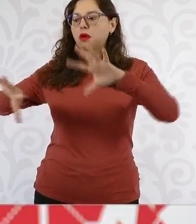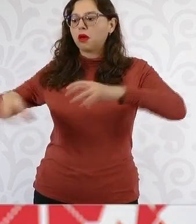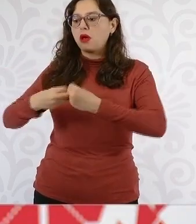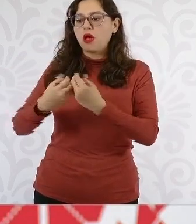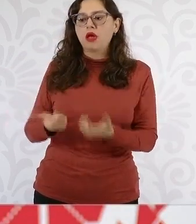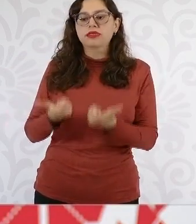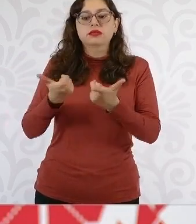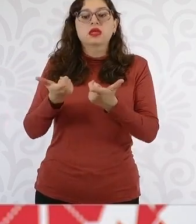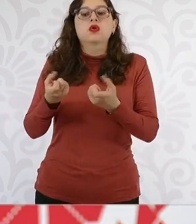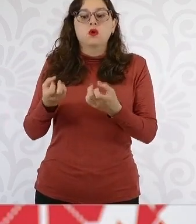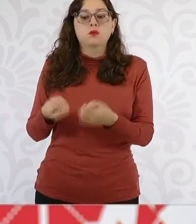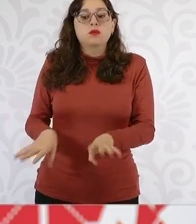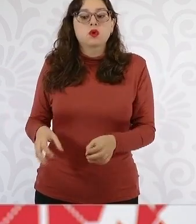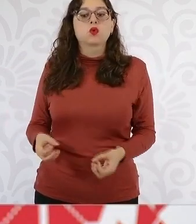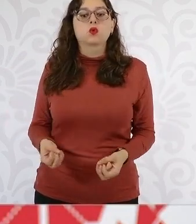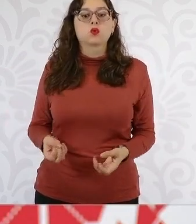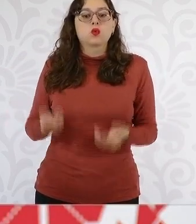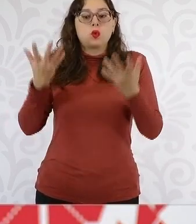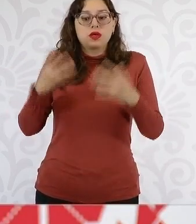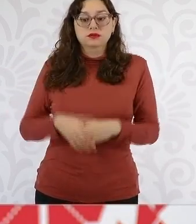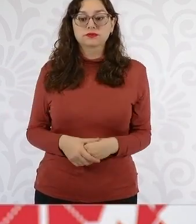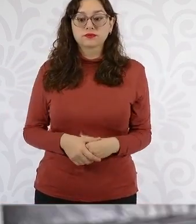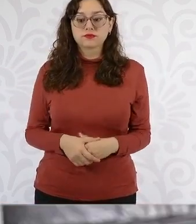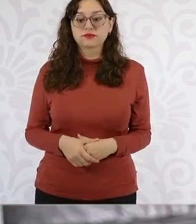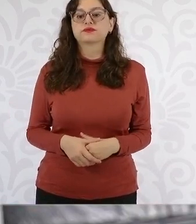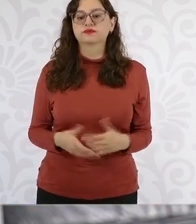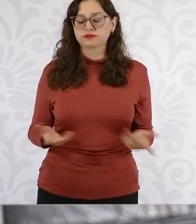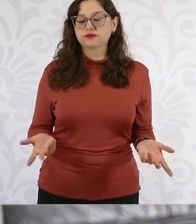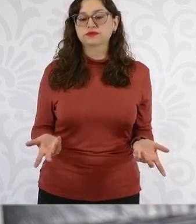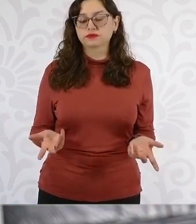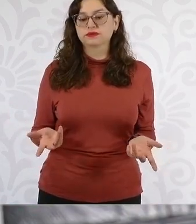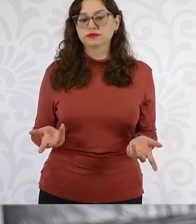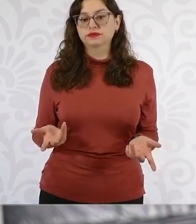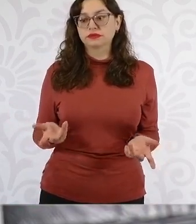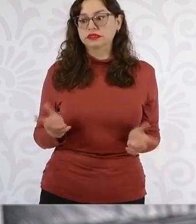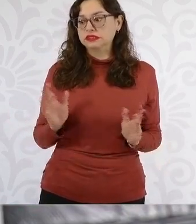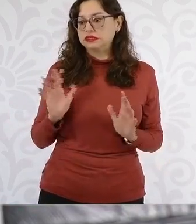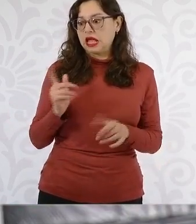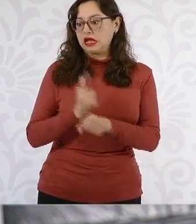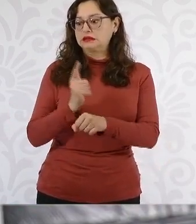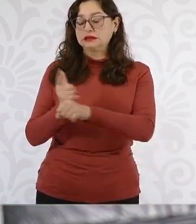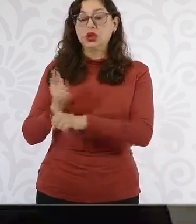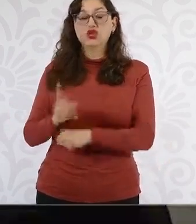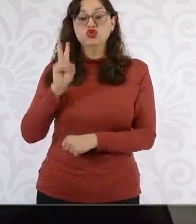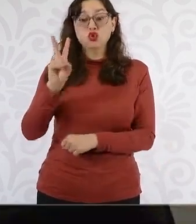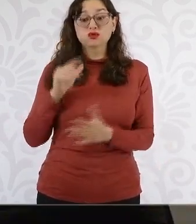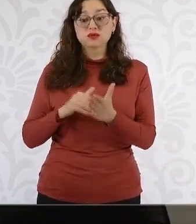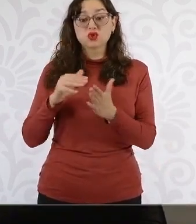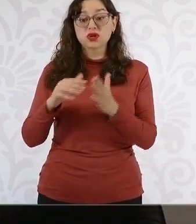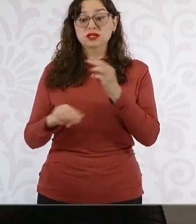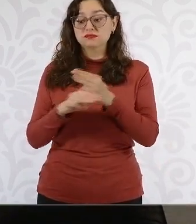Saltillo y pues lo que tenemos es el número de piezas. El número de piezas ya vamos a llegar a 2 millones. Ok,